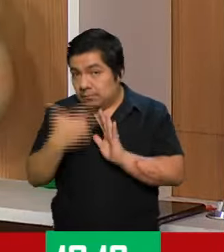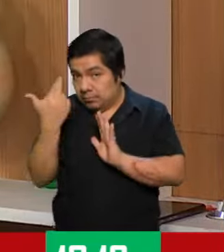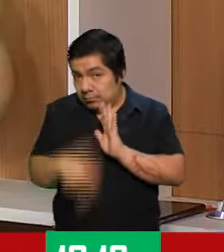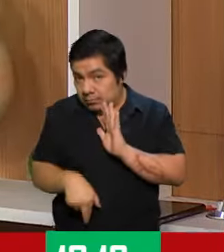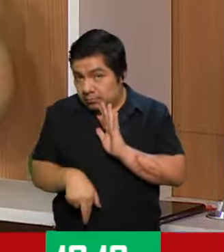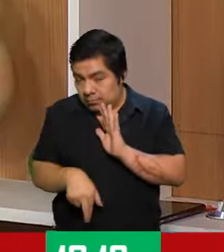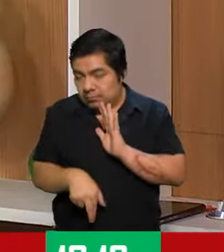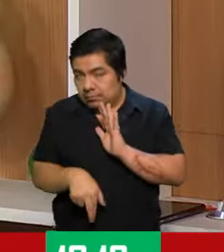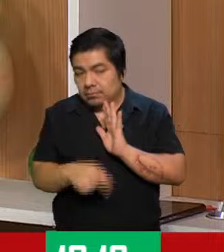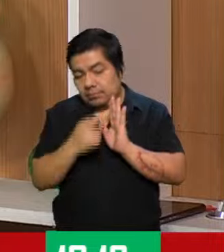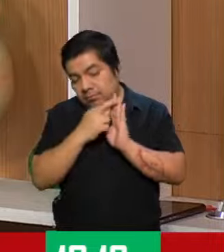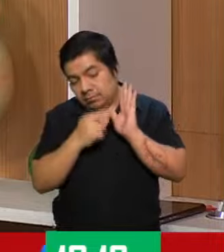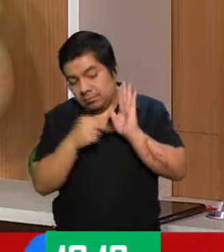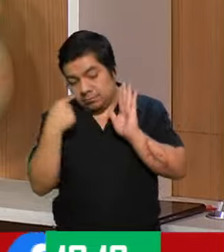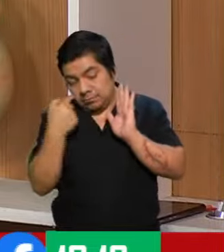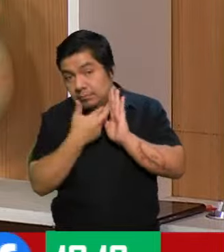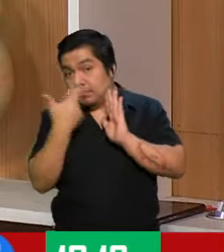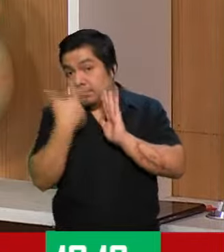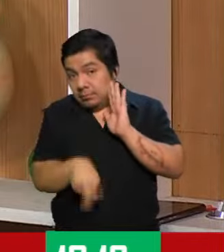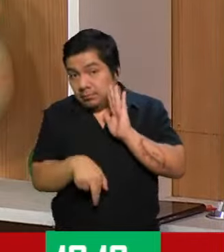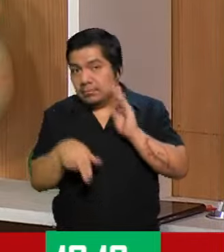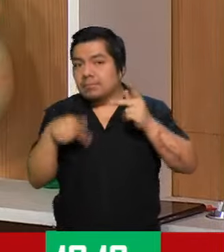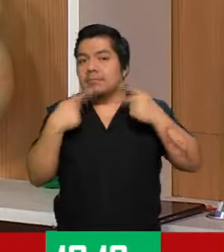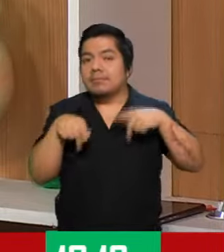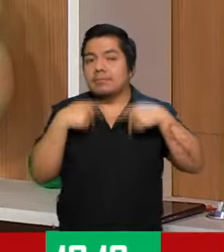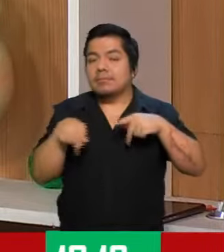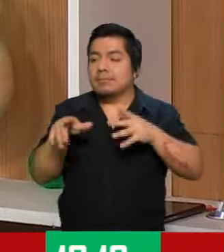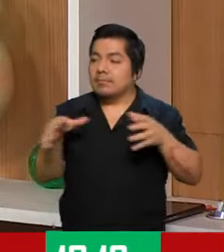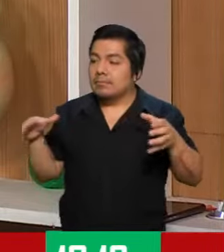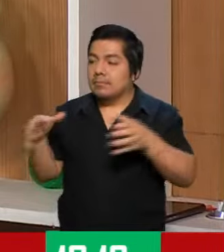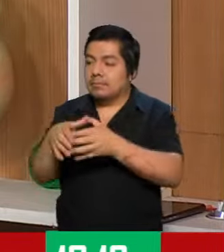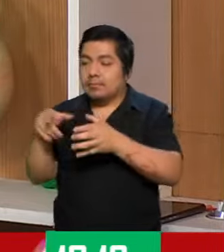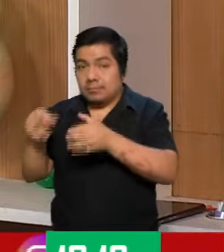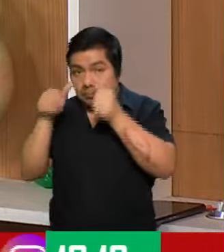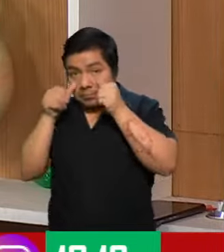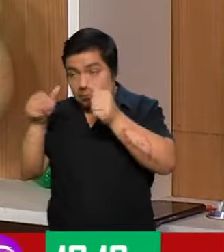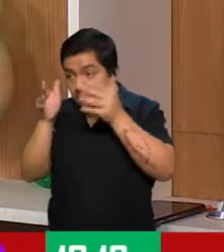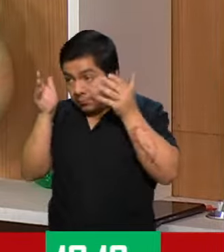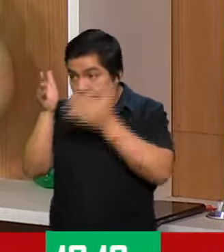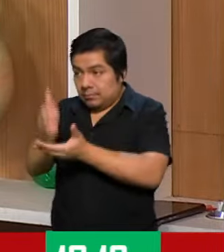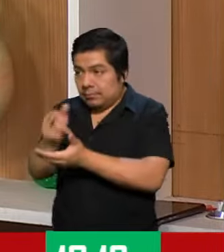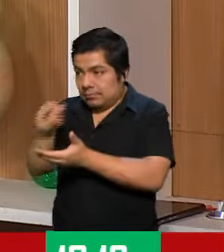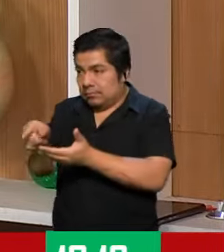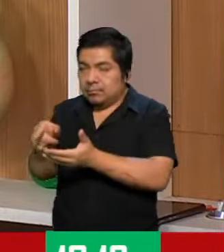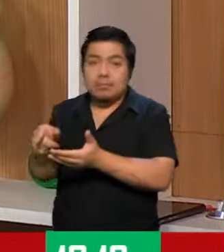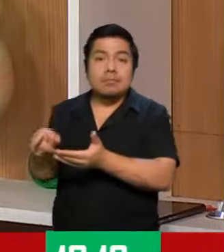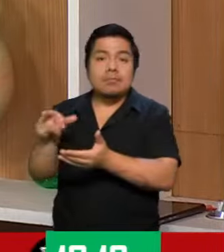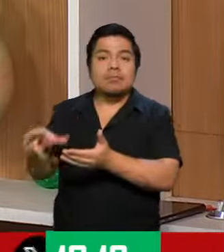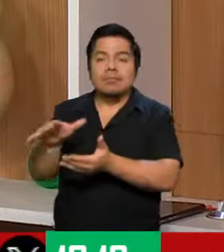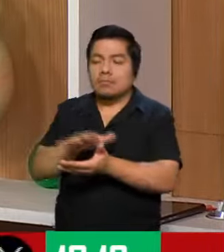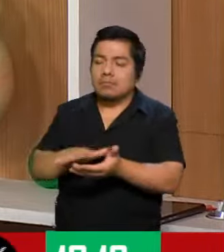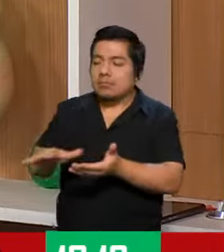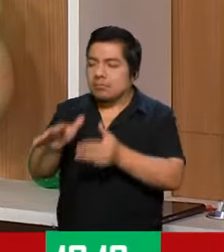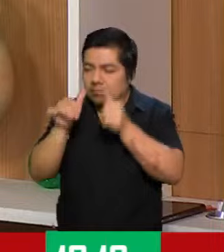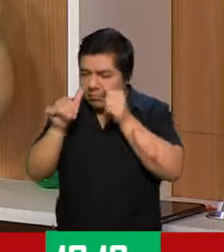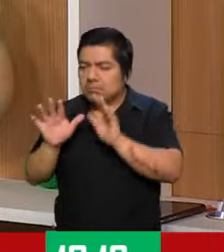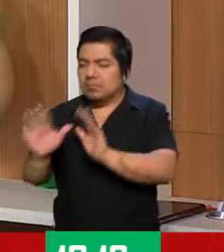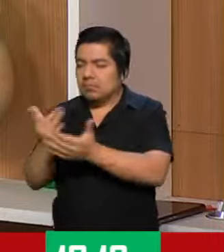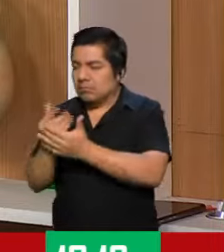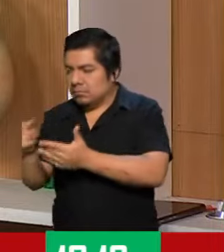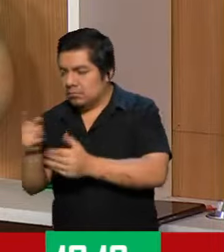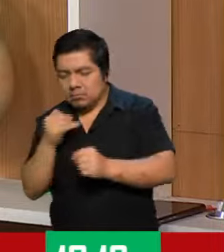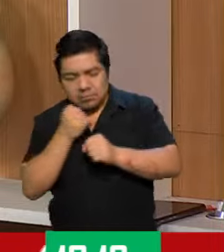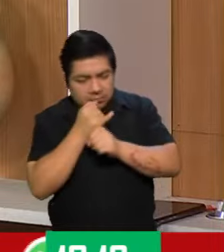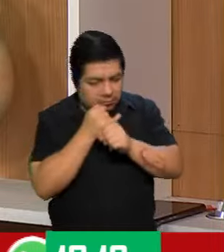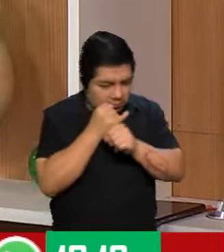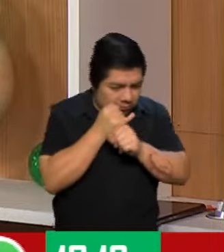de nuestra normatividad interna, la gente puede acudir al área de asuntos internos y el área de asuntos internos va a investigar el tema